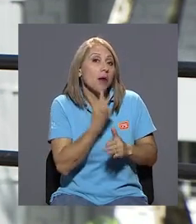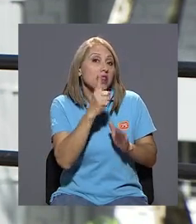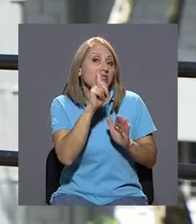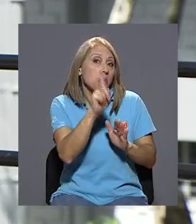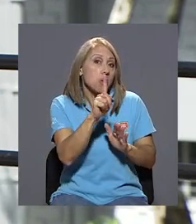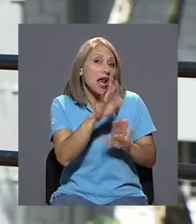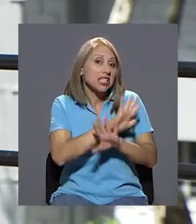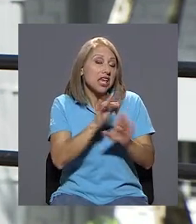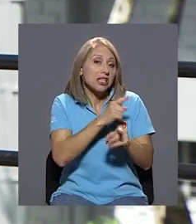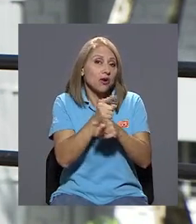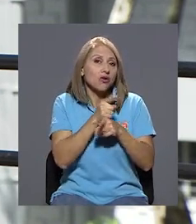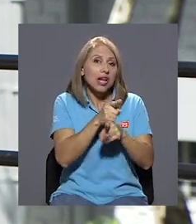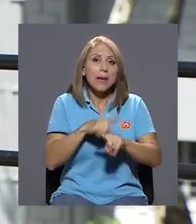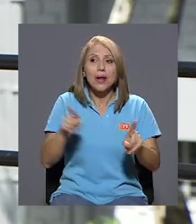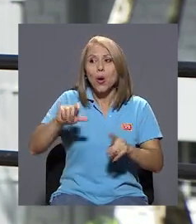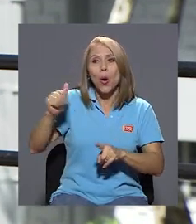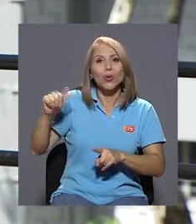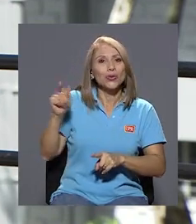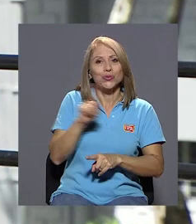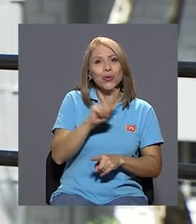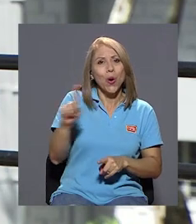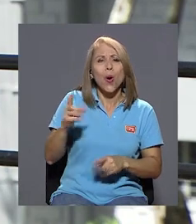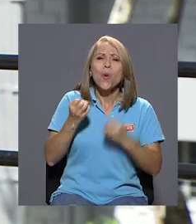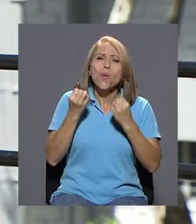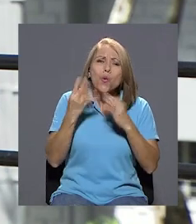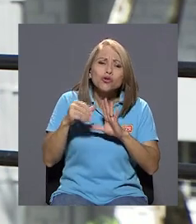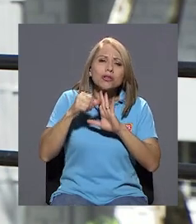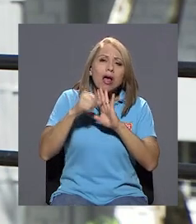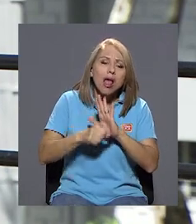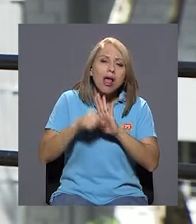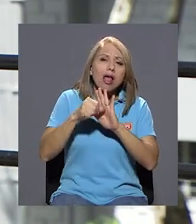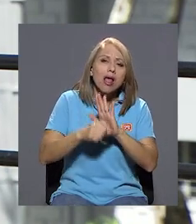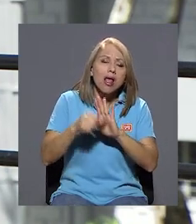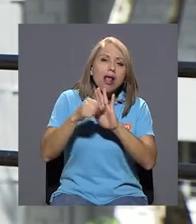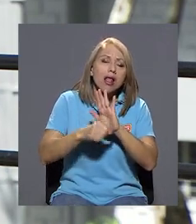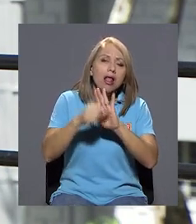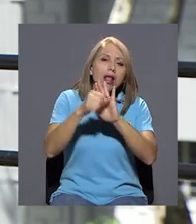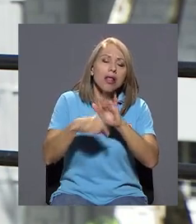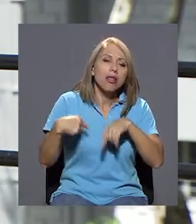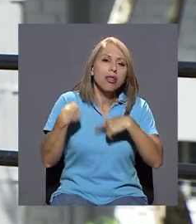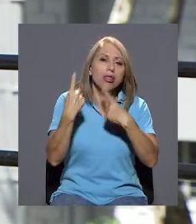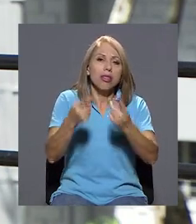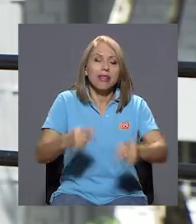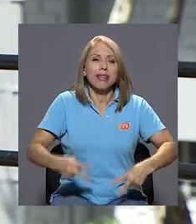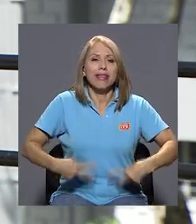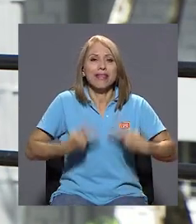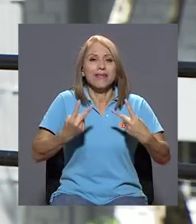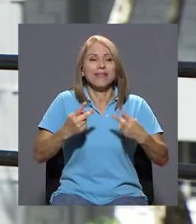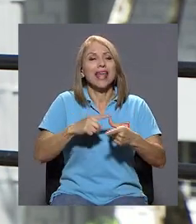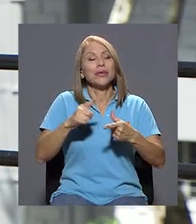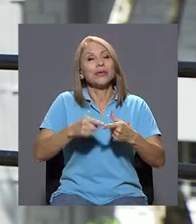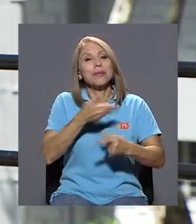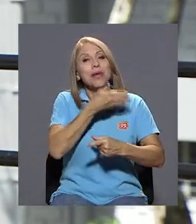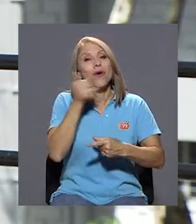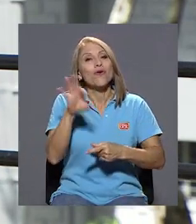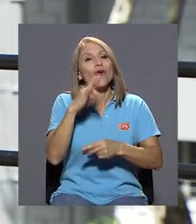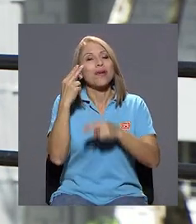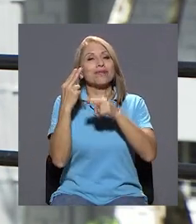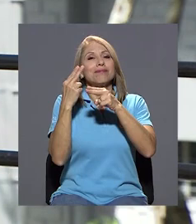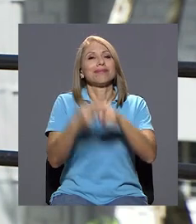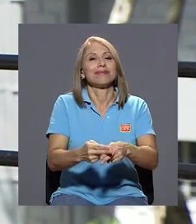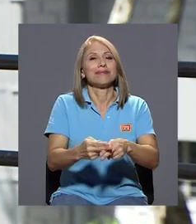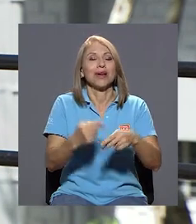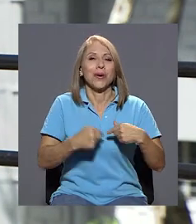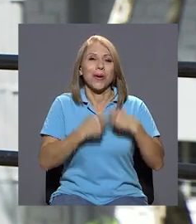corrige, uh-huh. Pero hay otros que no, tienen muchos procedimientos a lo largo de su vida. Entonces, nos pareció que la